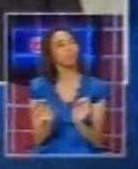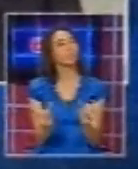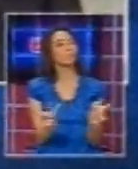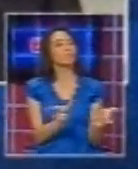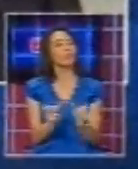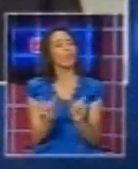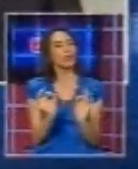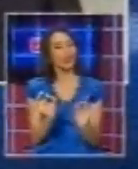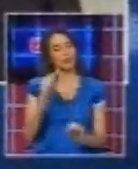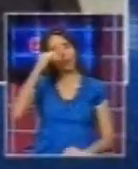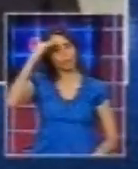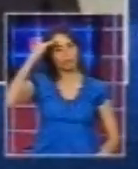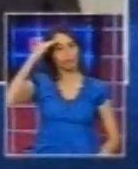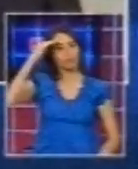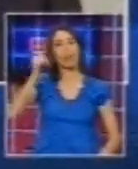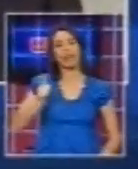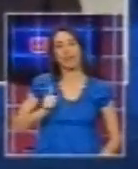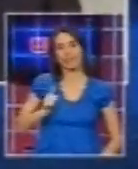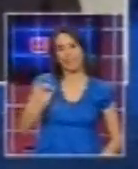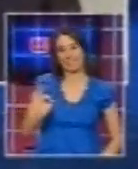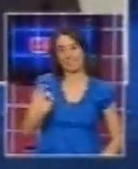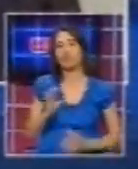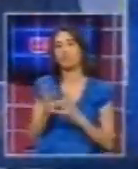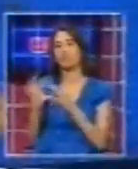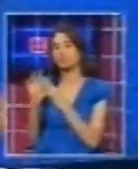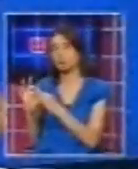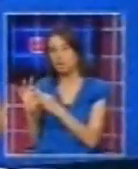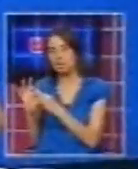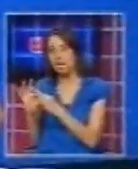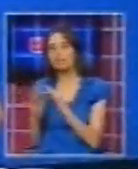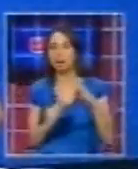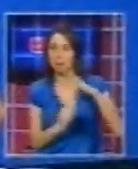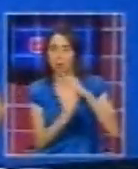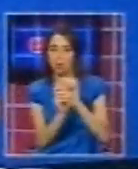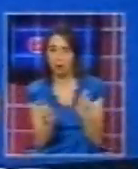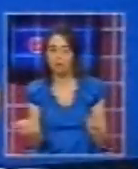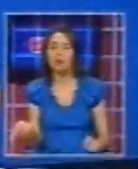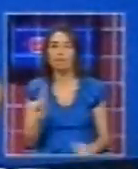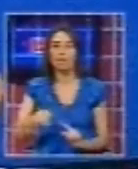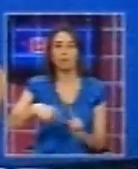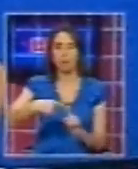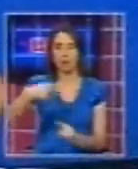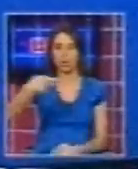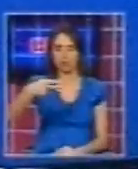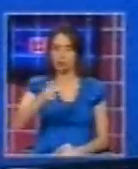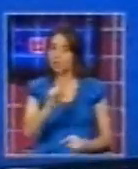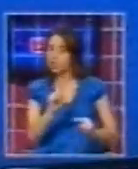el personal del ejército. Muchas gracias, Gonzalo. Vamos a hacer una pausa comercial, vamos a volver con más noticias. No se vayan.